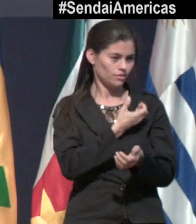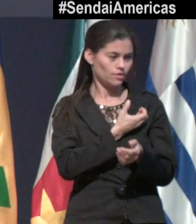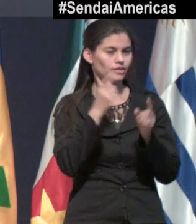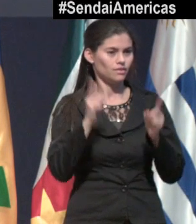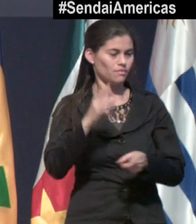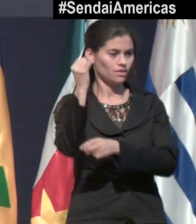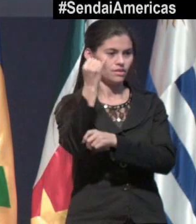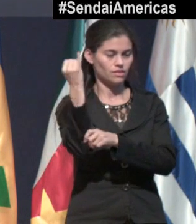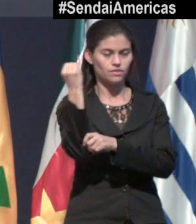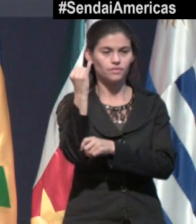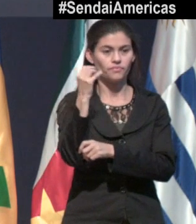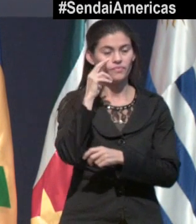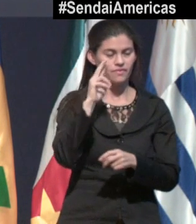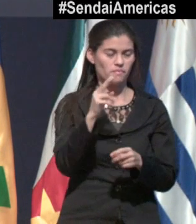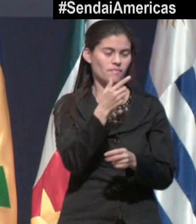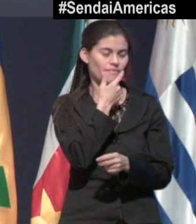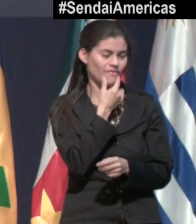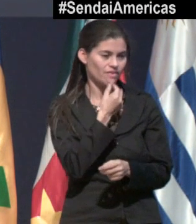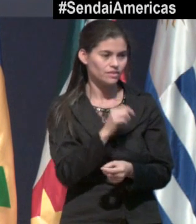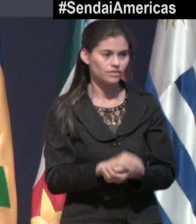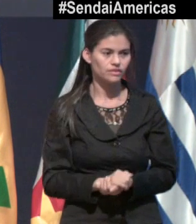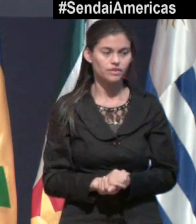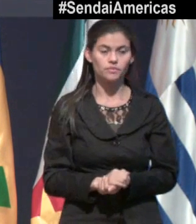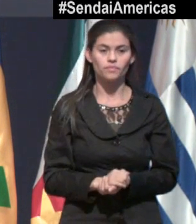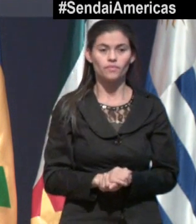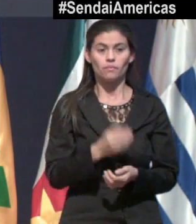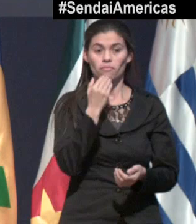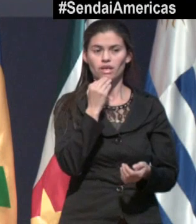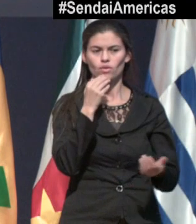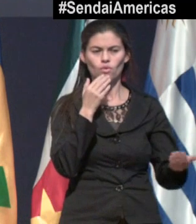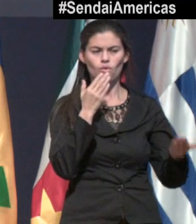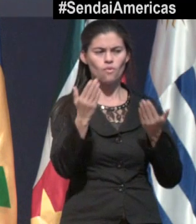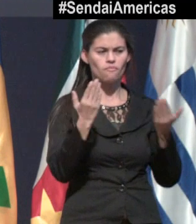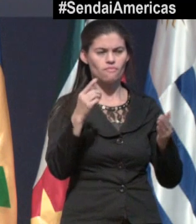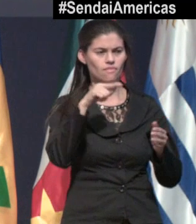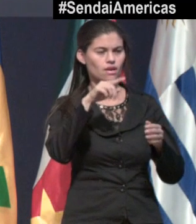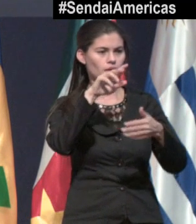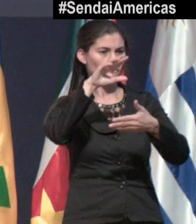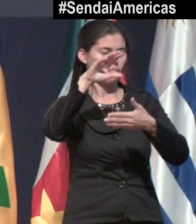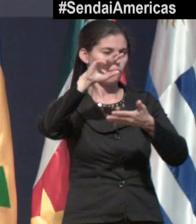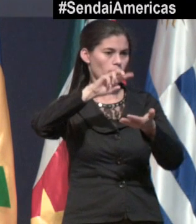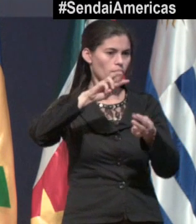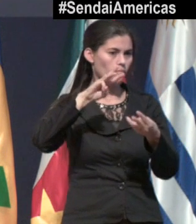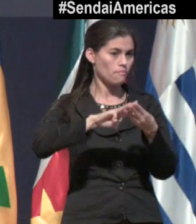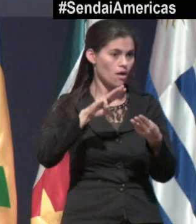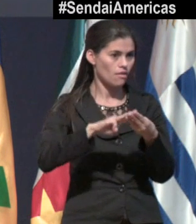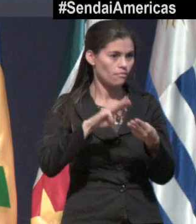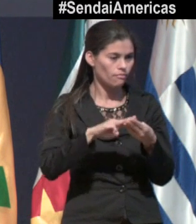mucho mejor y mucho más afinado. Pero si uno compara este mapa, que es el riesgo